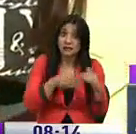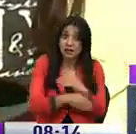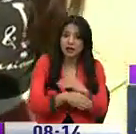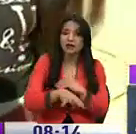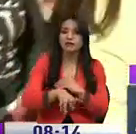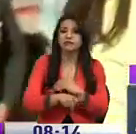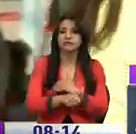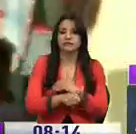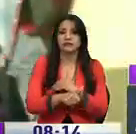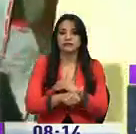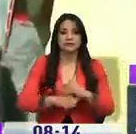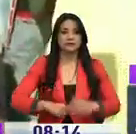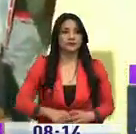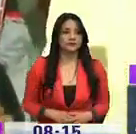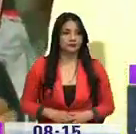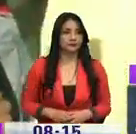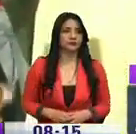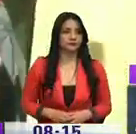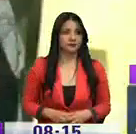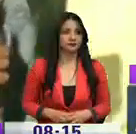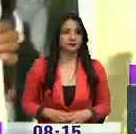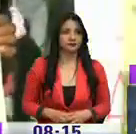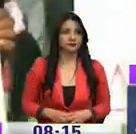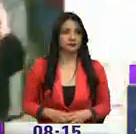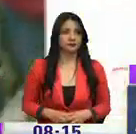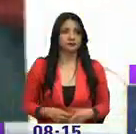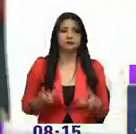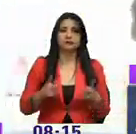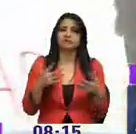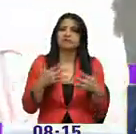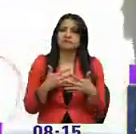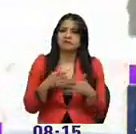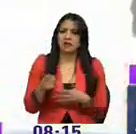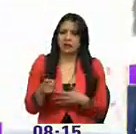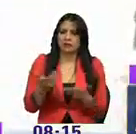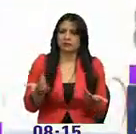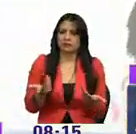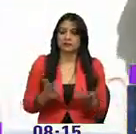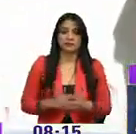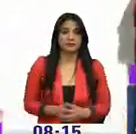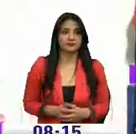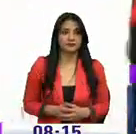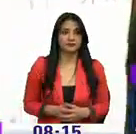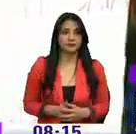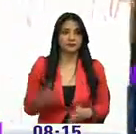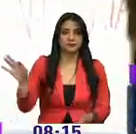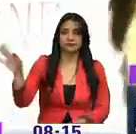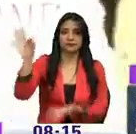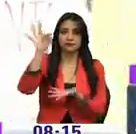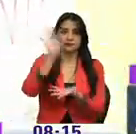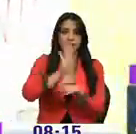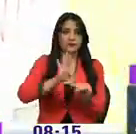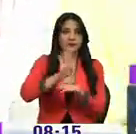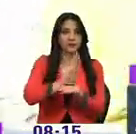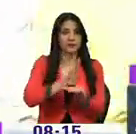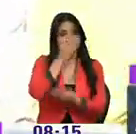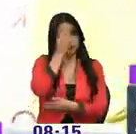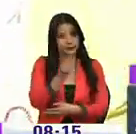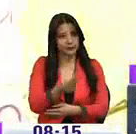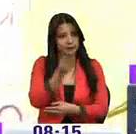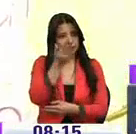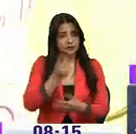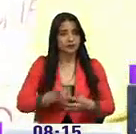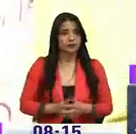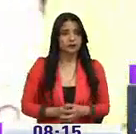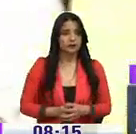los moradores. Imagínese, es terrible también vivir con miedo todo el tiempo, pero vamos a hablar también con otro de los representantes barriales, por favor, porque gracias. Otra de